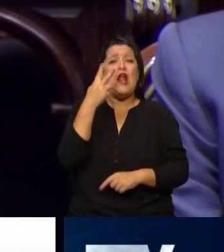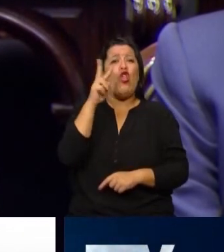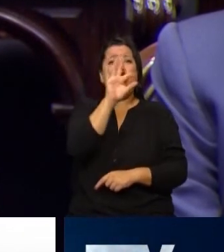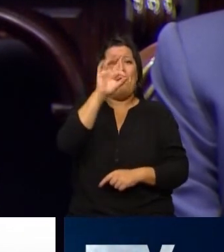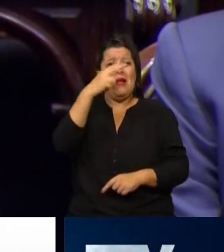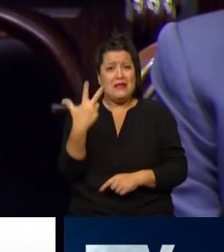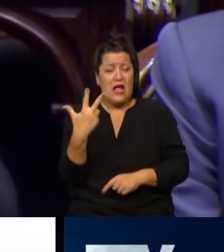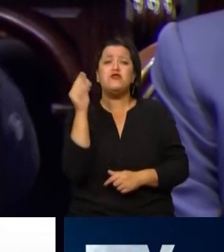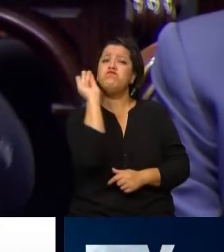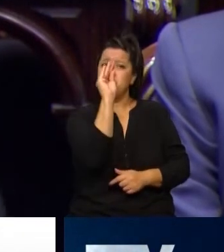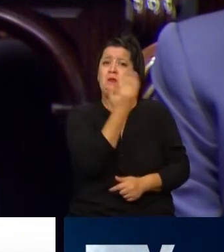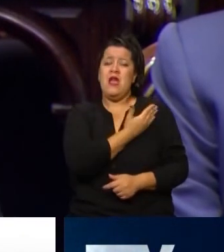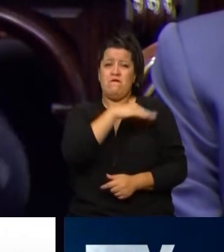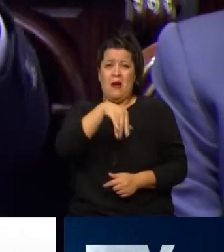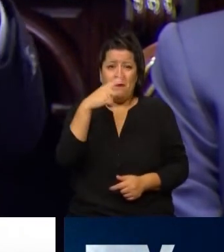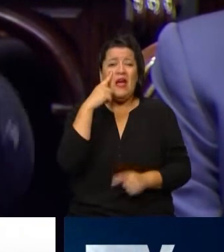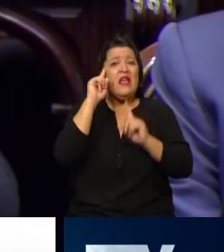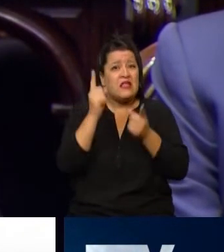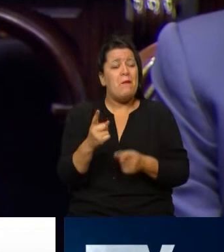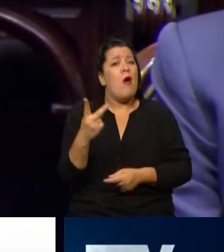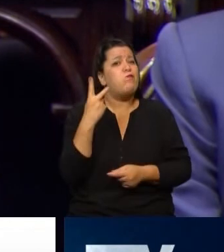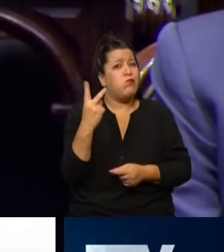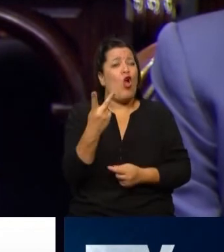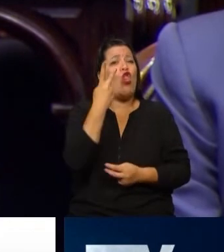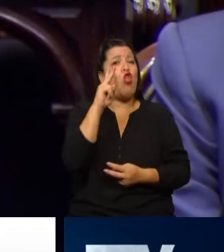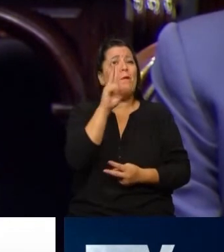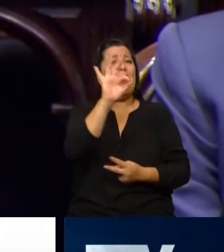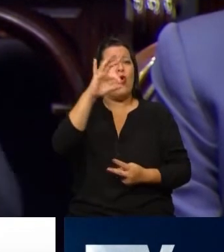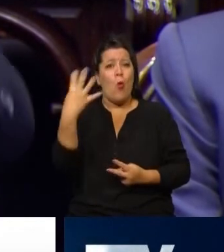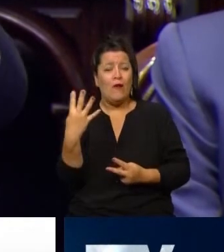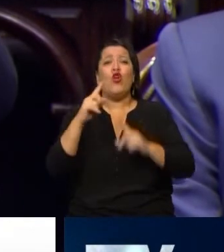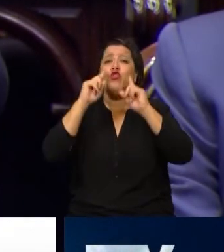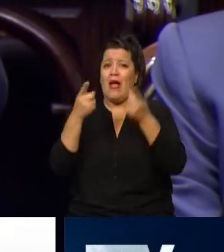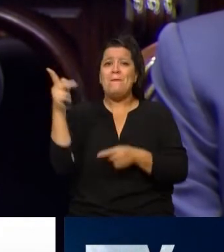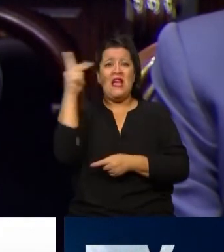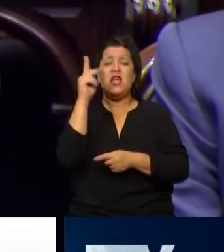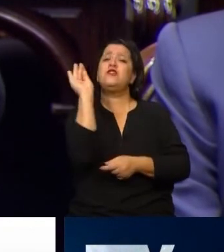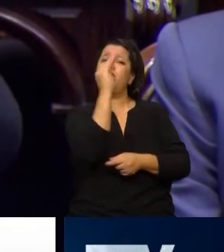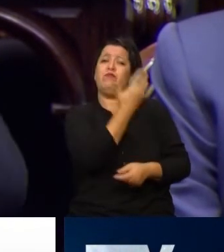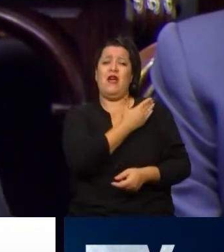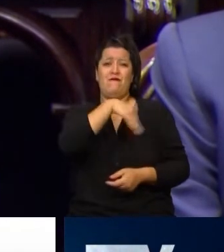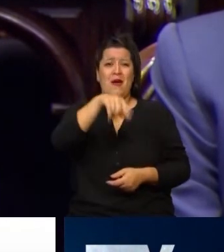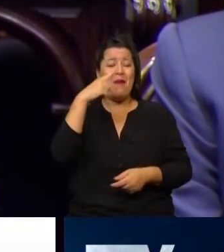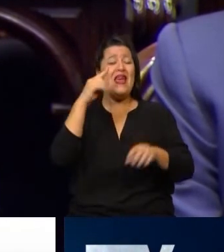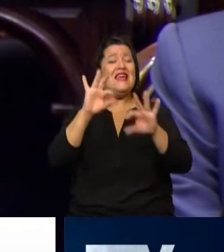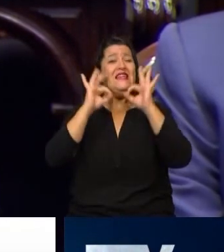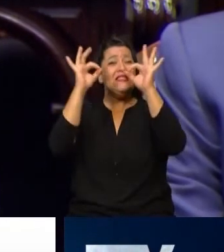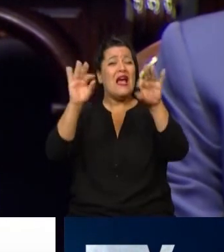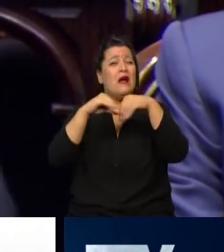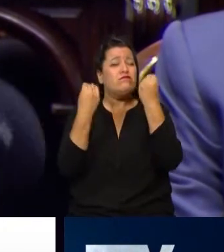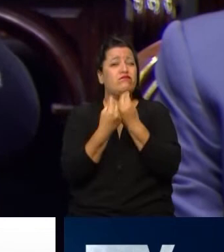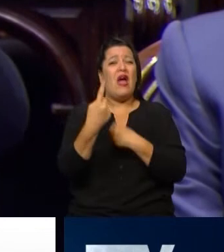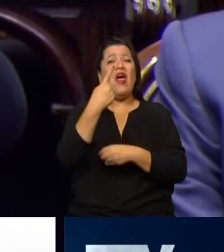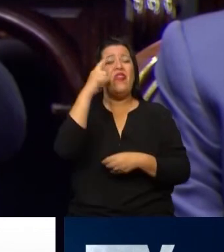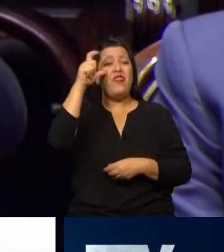2003 y el 2004 en 2 oportunidades, llegando casi a los 10.000 millones de dólares.